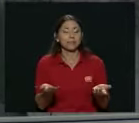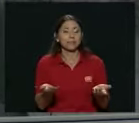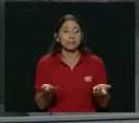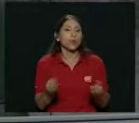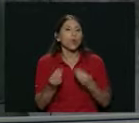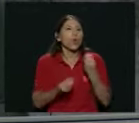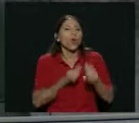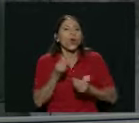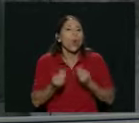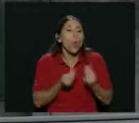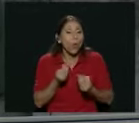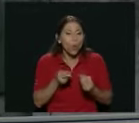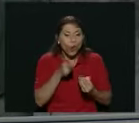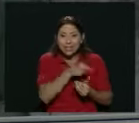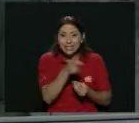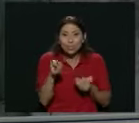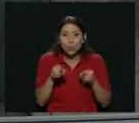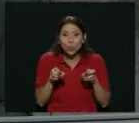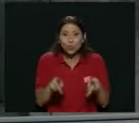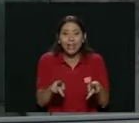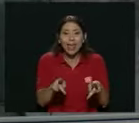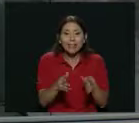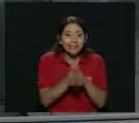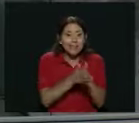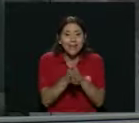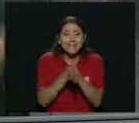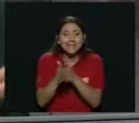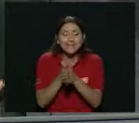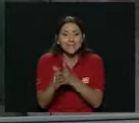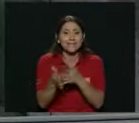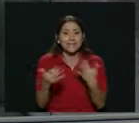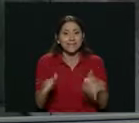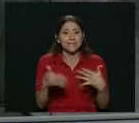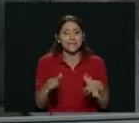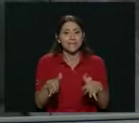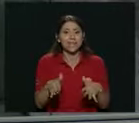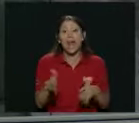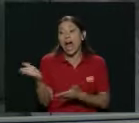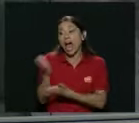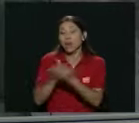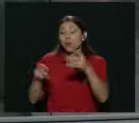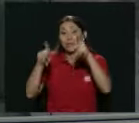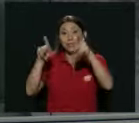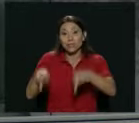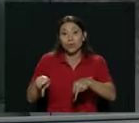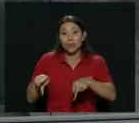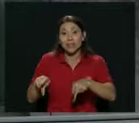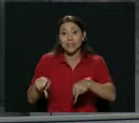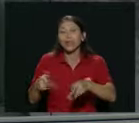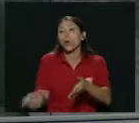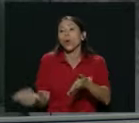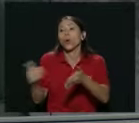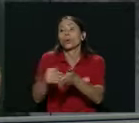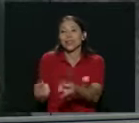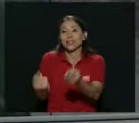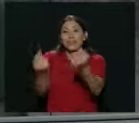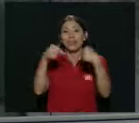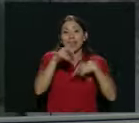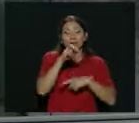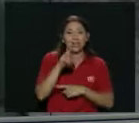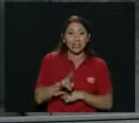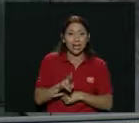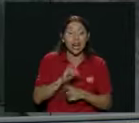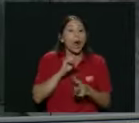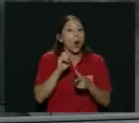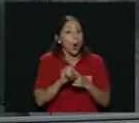la Región lo menciona, de cómo aprovechar esas oportunidades y que se convierta en una oportunidad, ¿verdad? El regreso de algunos migrantes o de